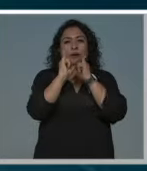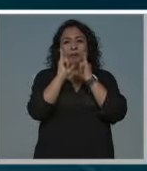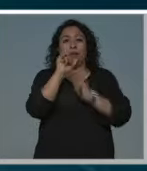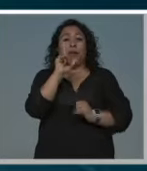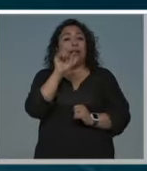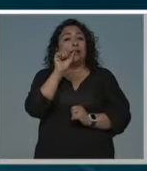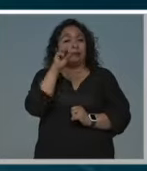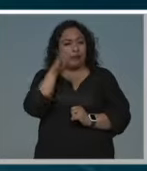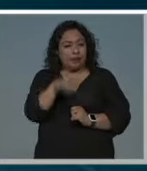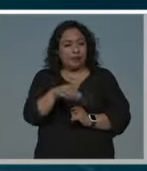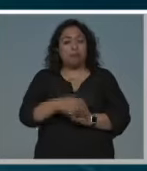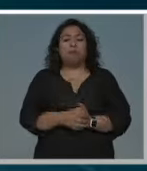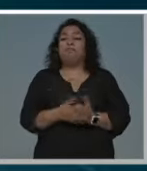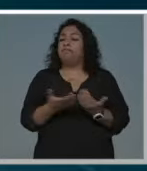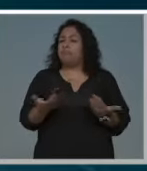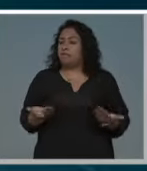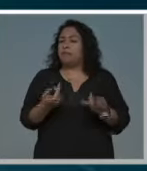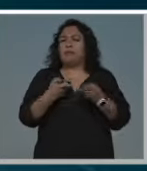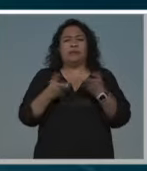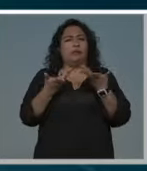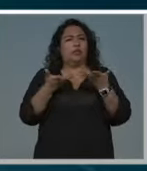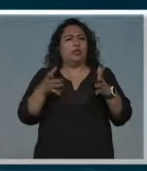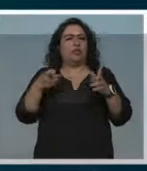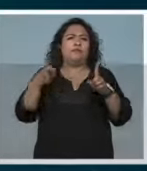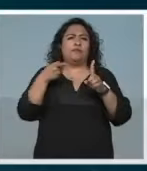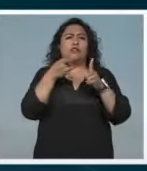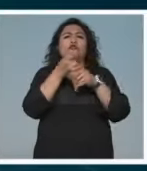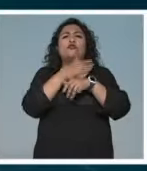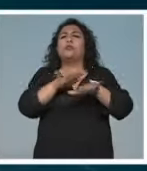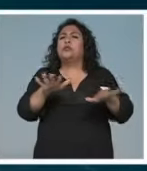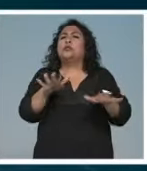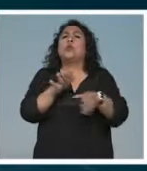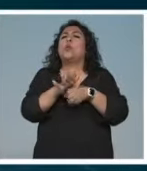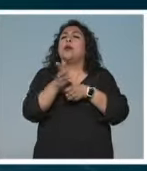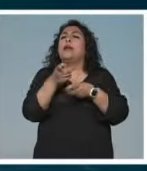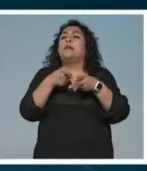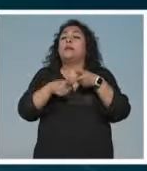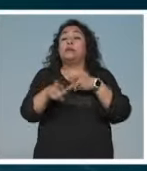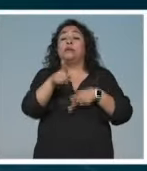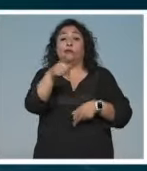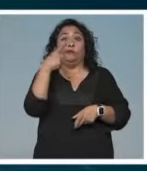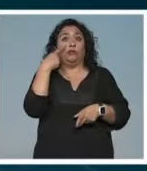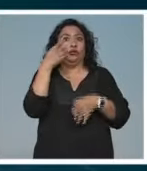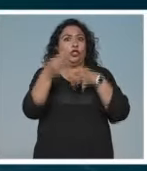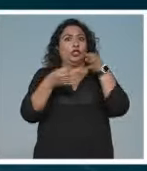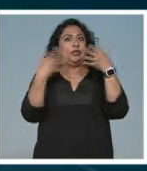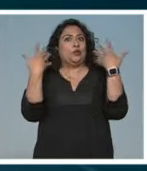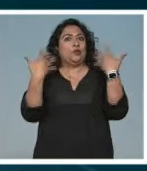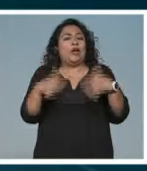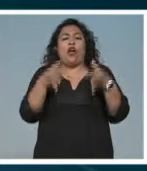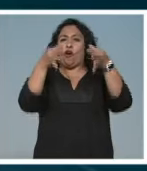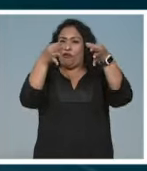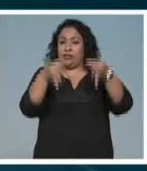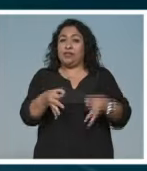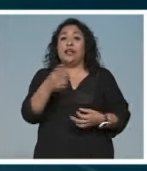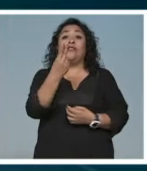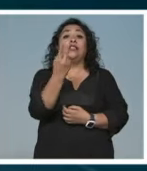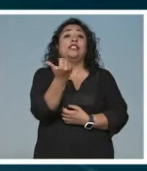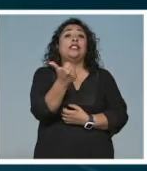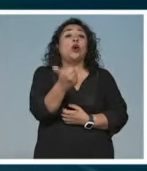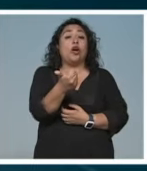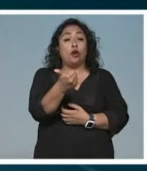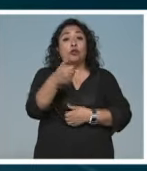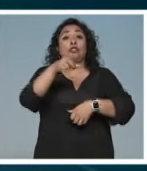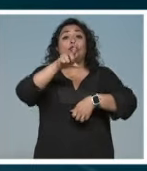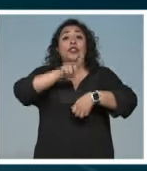de lengua de señas mexicana. Y vamos directamente a la información. ¿Con qué comenzamos, Alberto? Vamos a comenzar con una gran noticia. Ya es oficial. El 25 de agosto